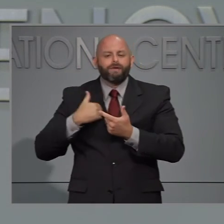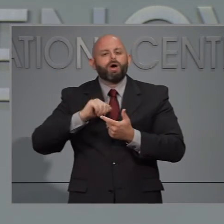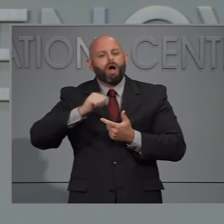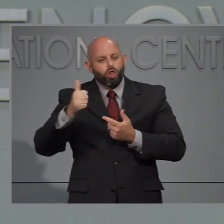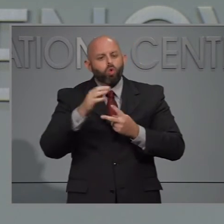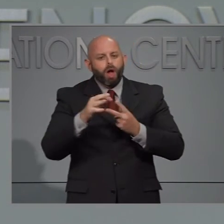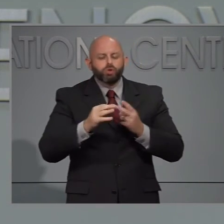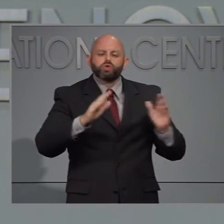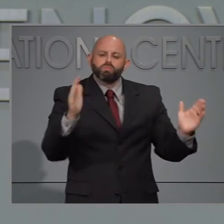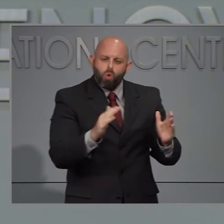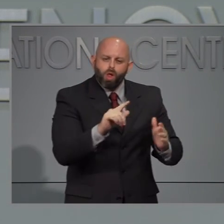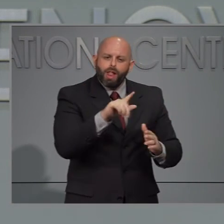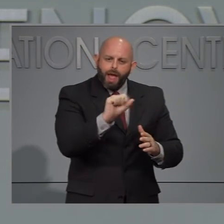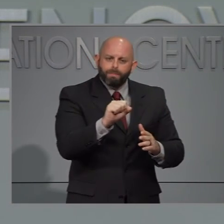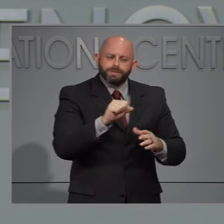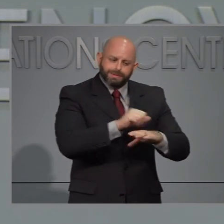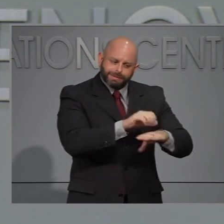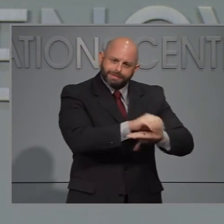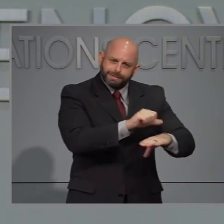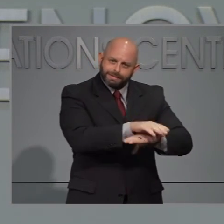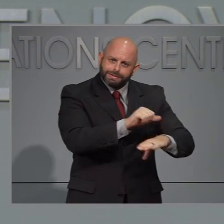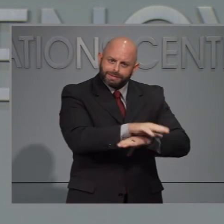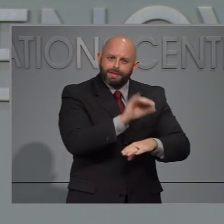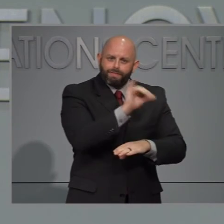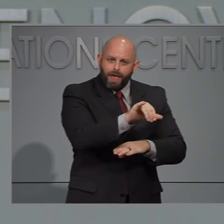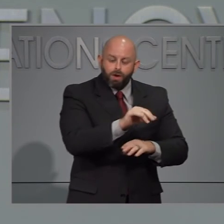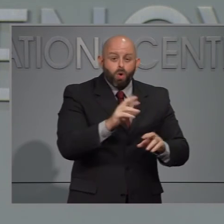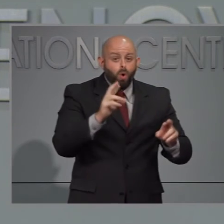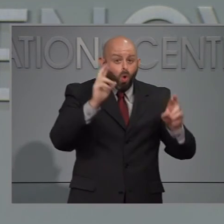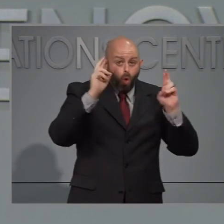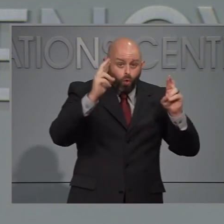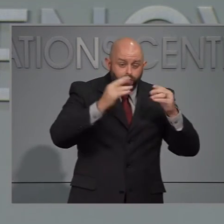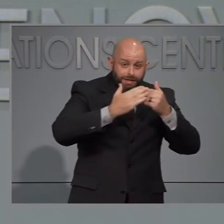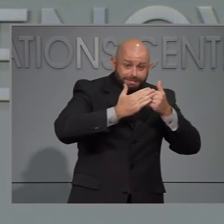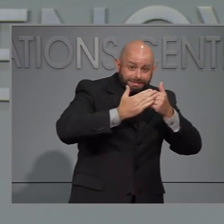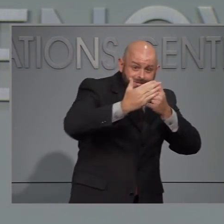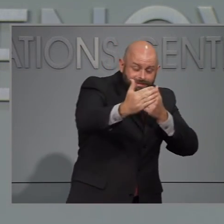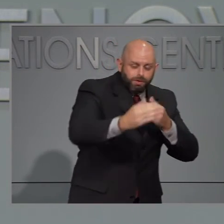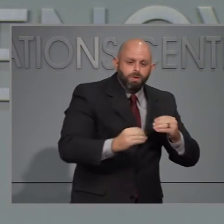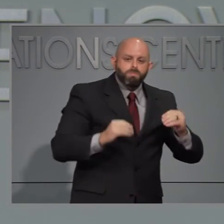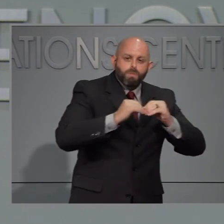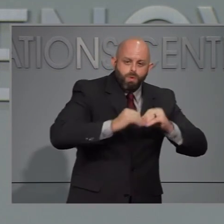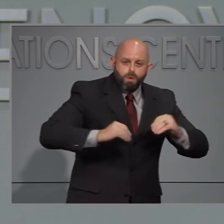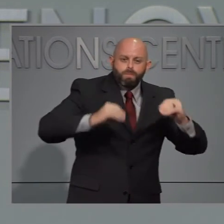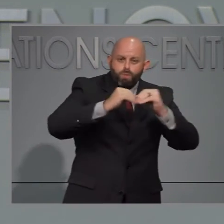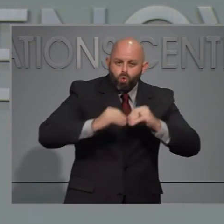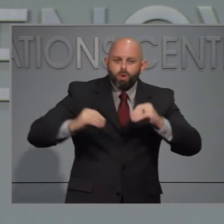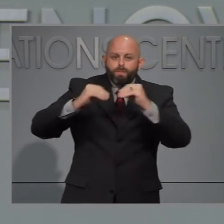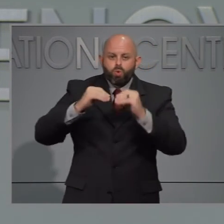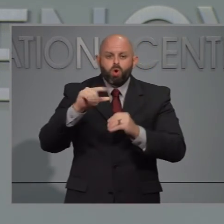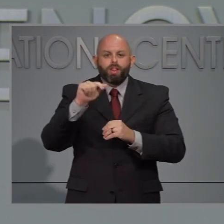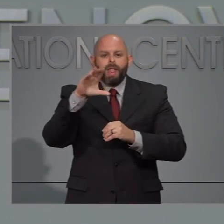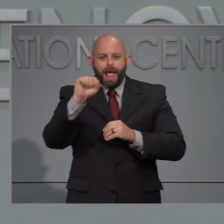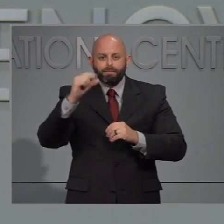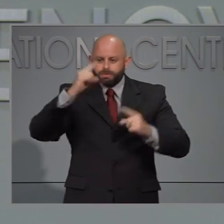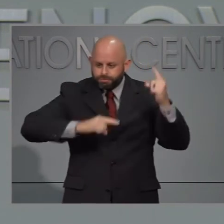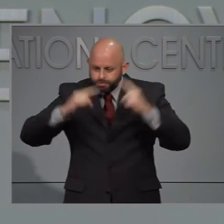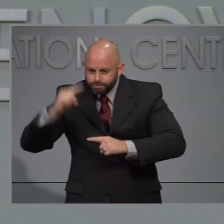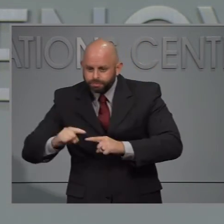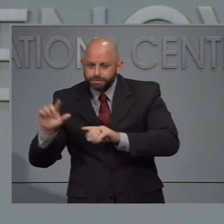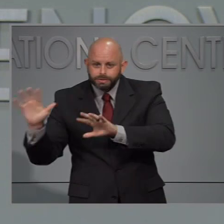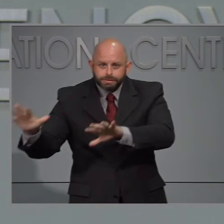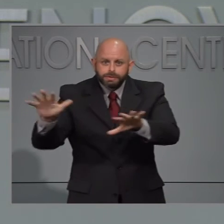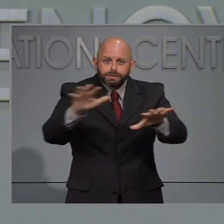considerar para avanzar. Y nosotros pensamos que al diversificar el número de laboratorios que utilizamos, el tiempo